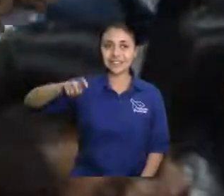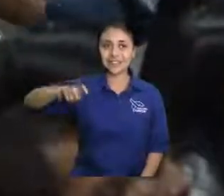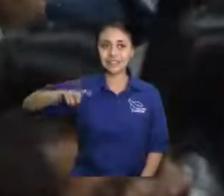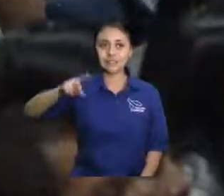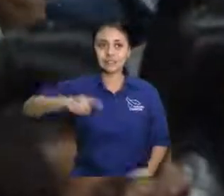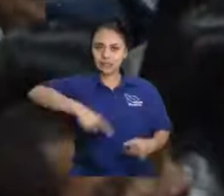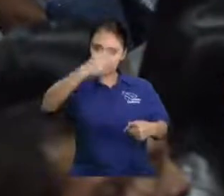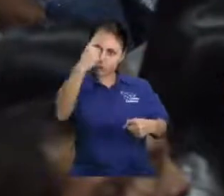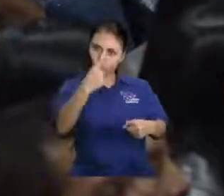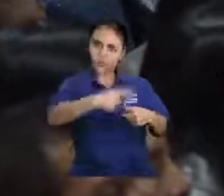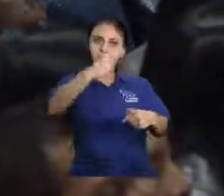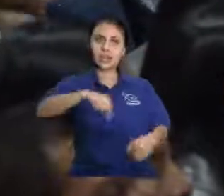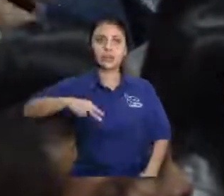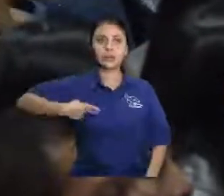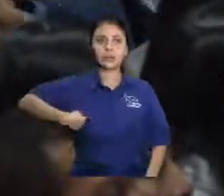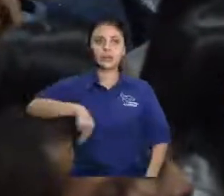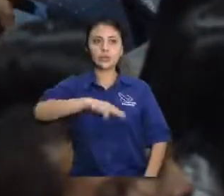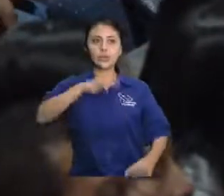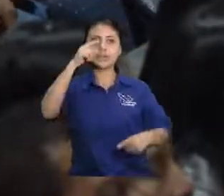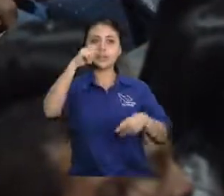cuadrarnos también.